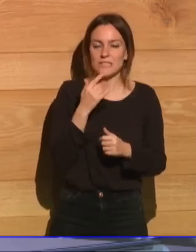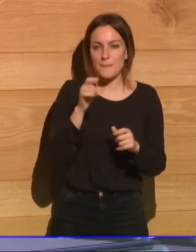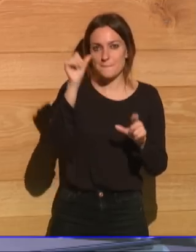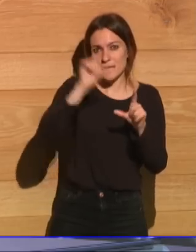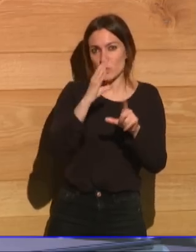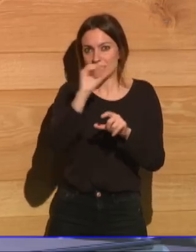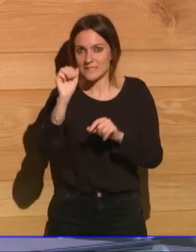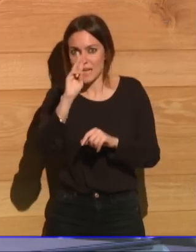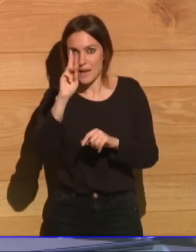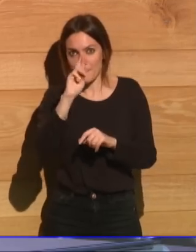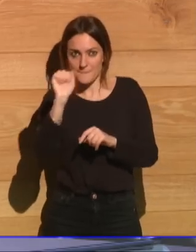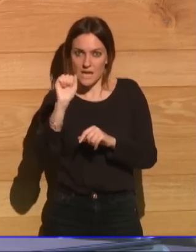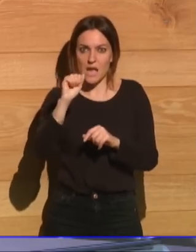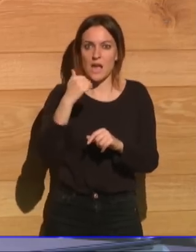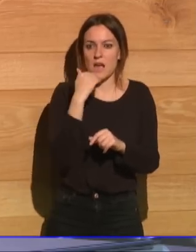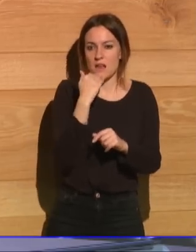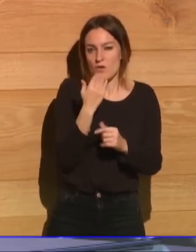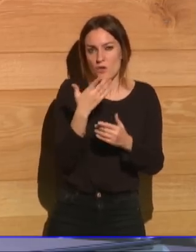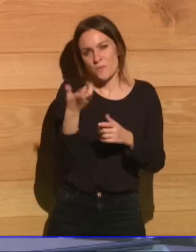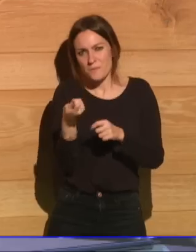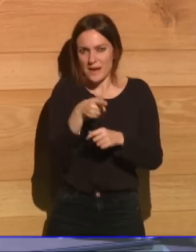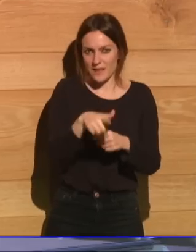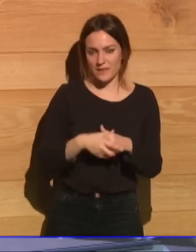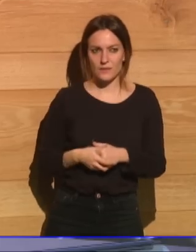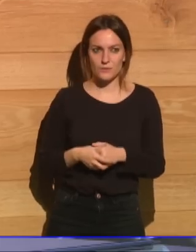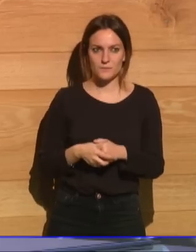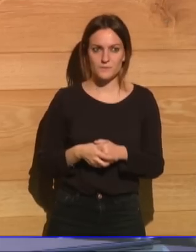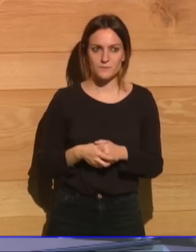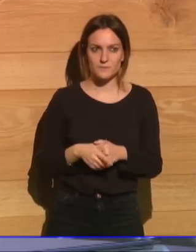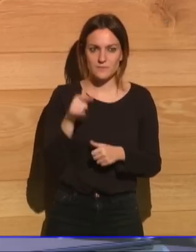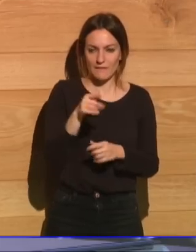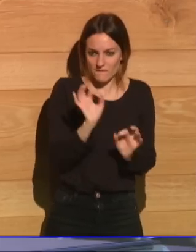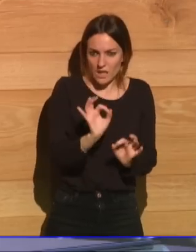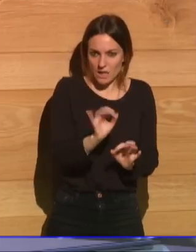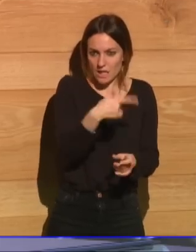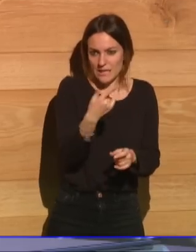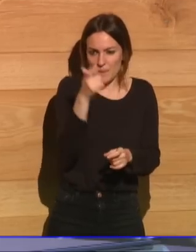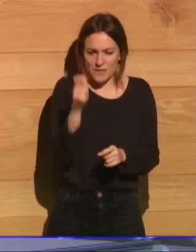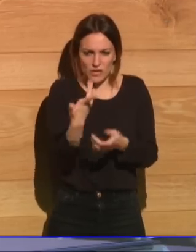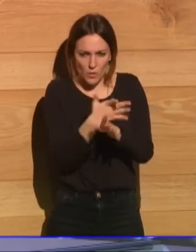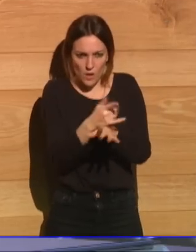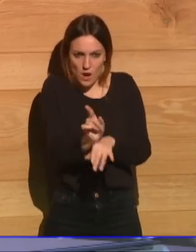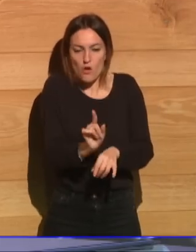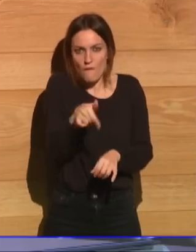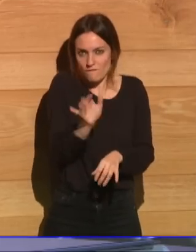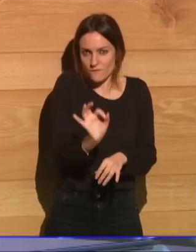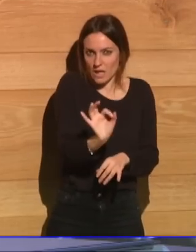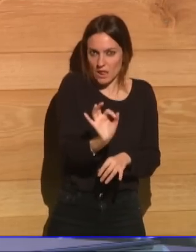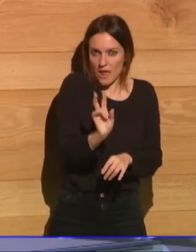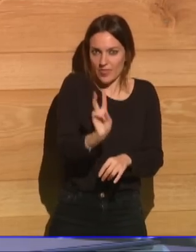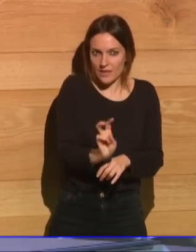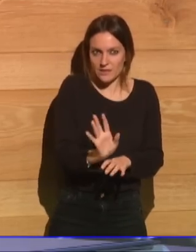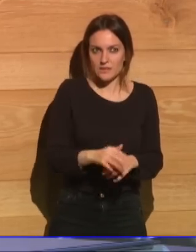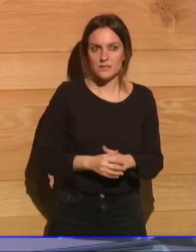que nada es directo, que todo es Brooklyn, por decirlo de algún modo. Y está ahí de verdad, no es un tío jugando a eso, le ves ese hastío vital. Hay le una ves frase- a punto